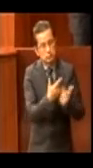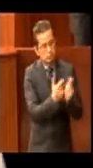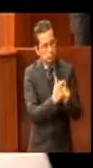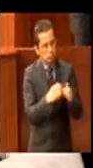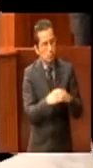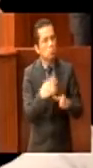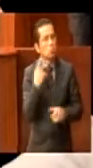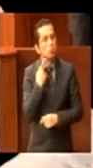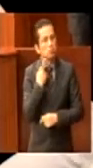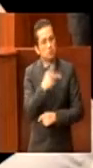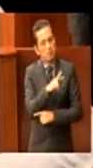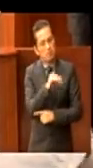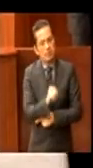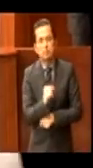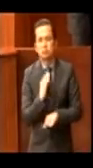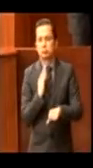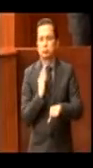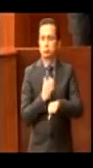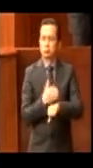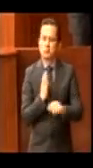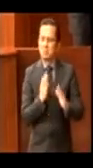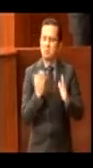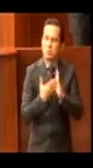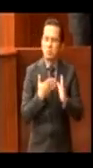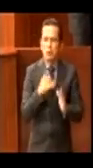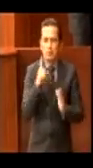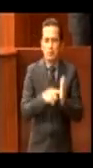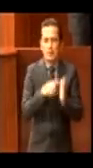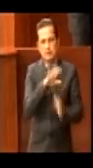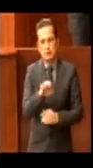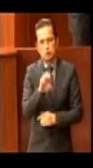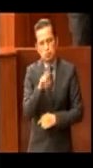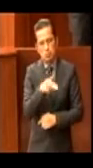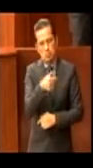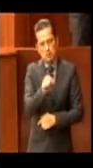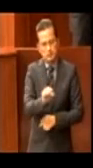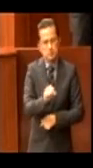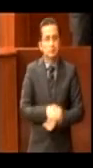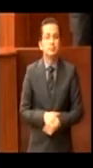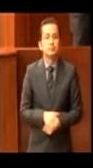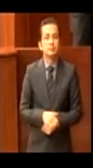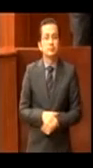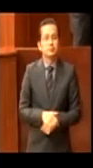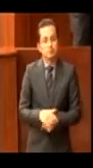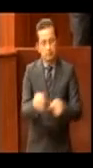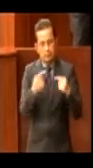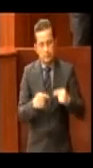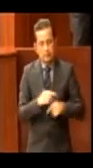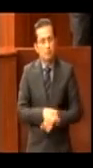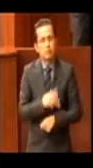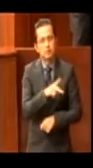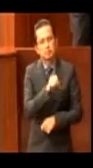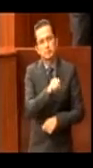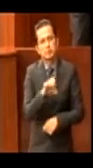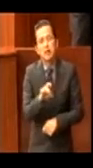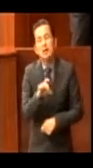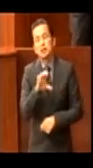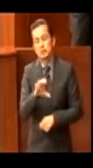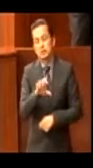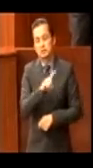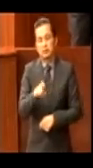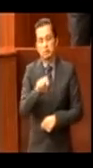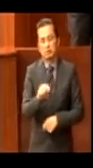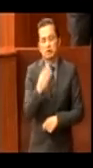de 1500 sumas a continuación me refiero el proyecto del procedimiento 173 en el cual